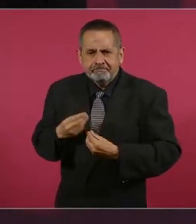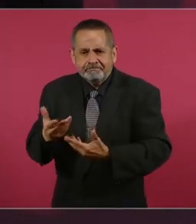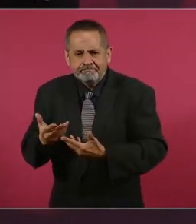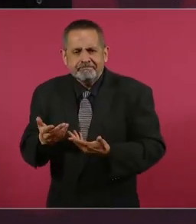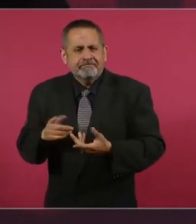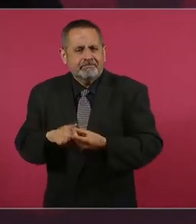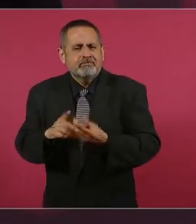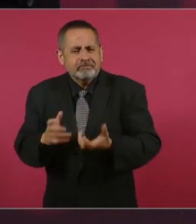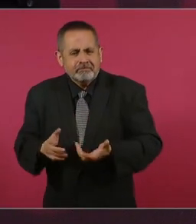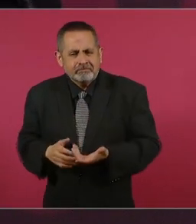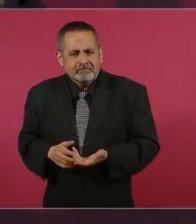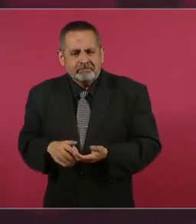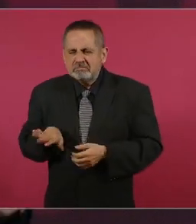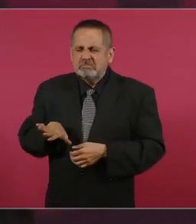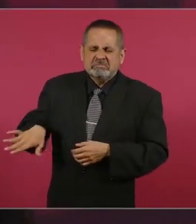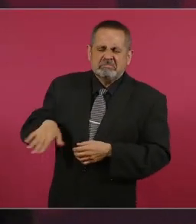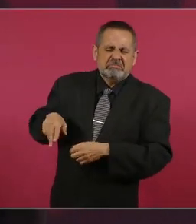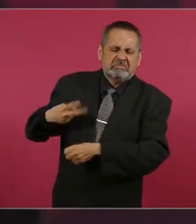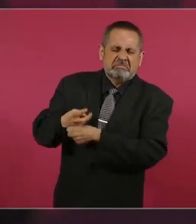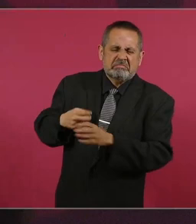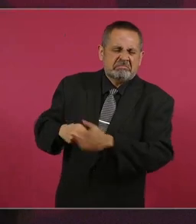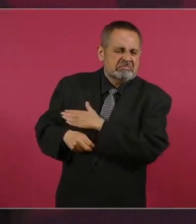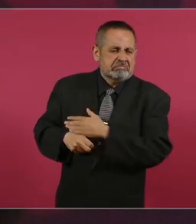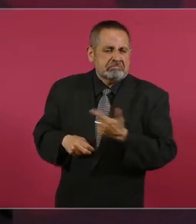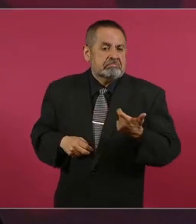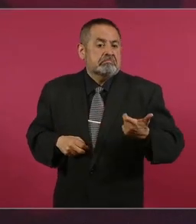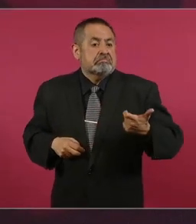eso pasa a segundo plano.